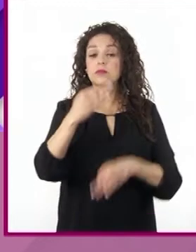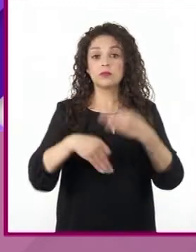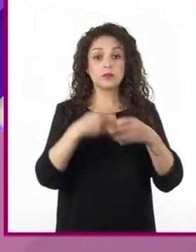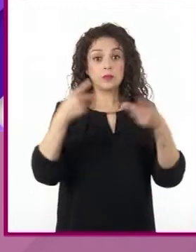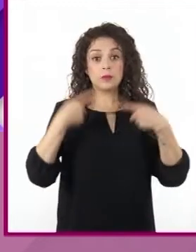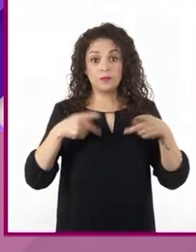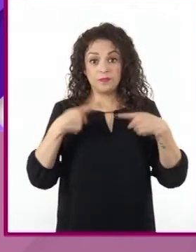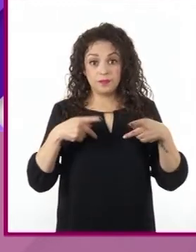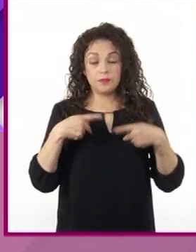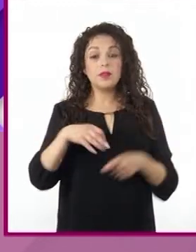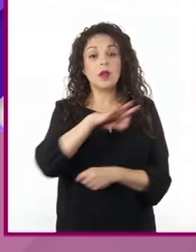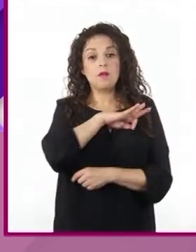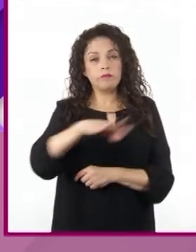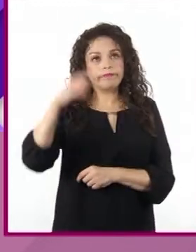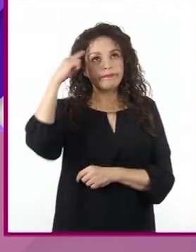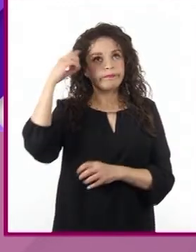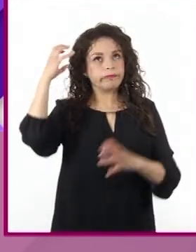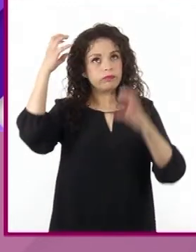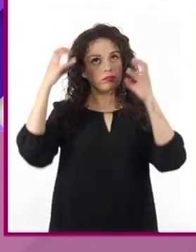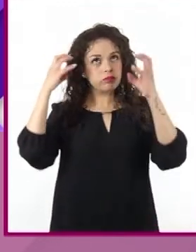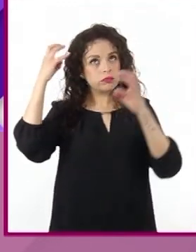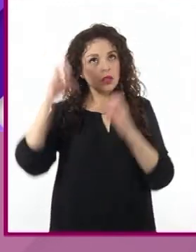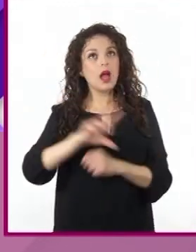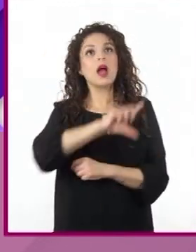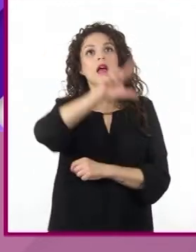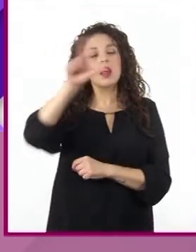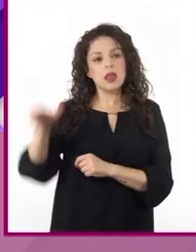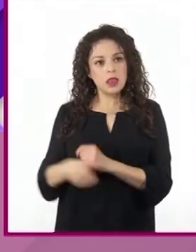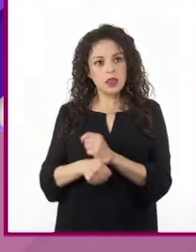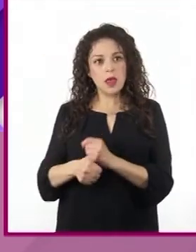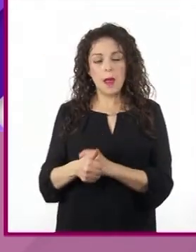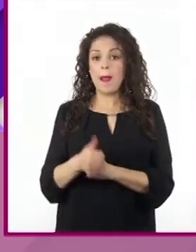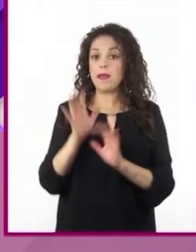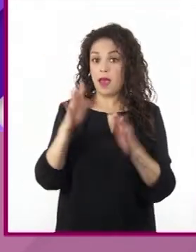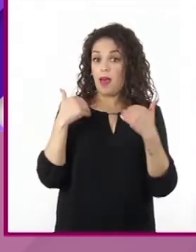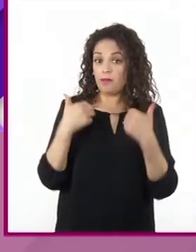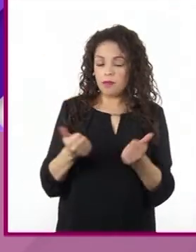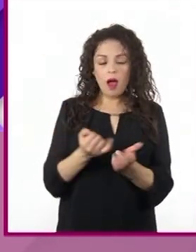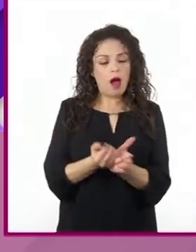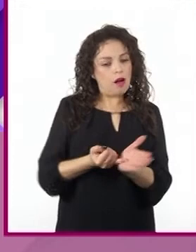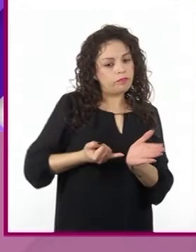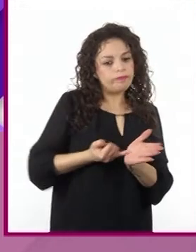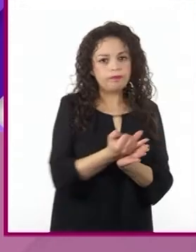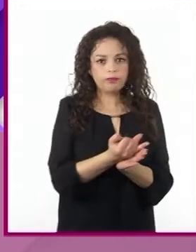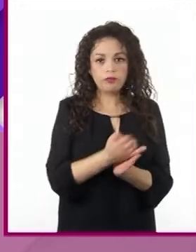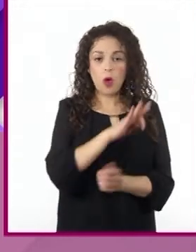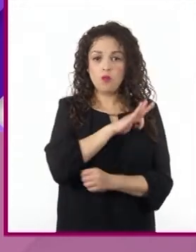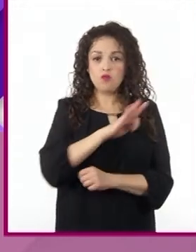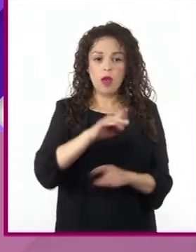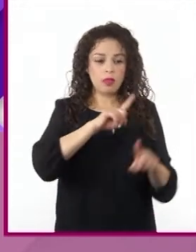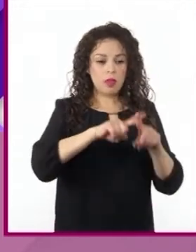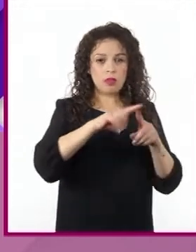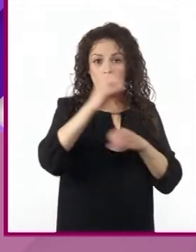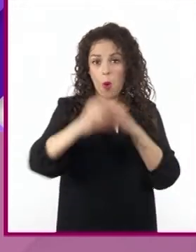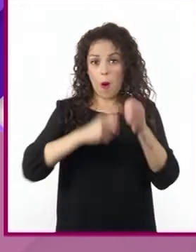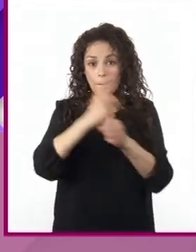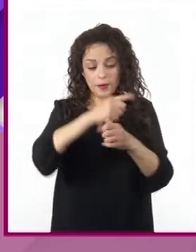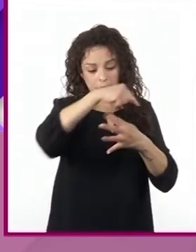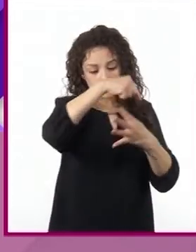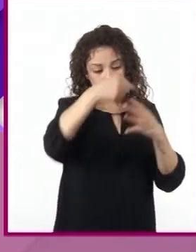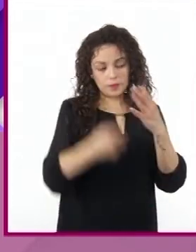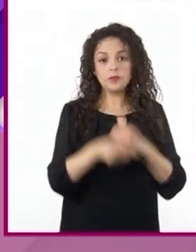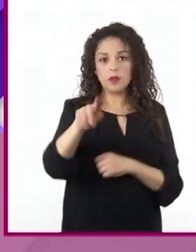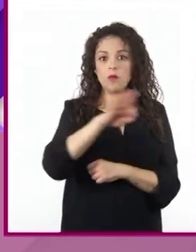de reflexionar antes de tomar una decisión, elegir entre varias opciones, responder ante los demás de